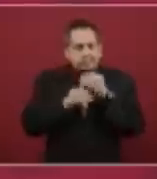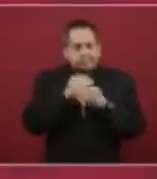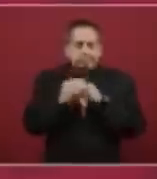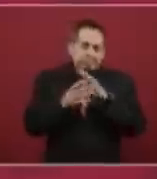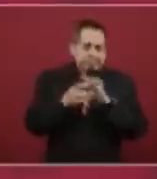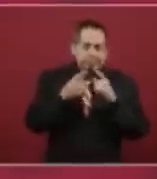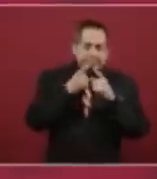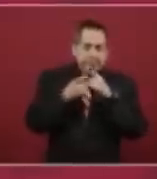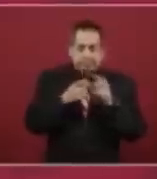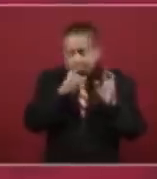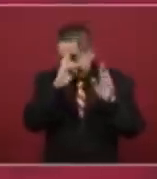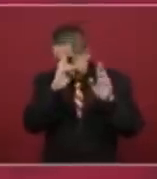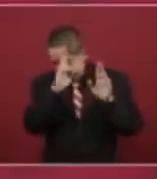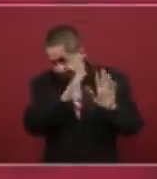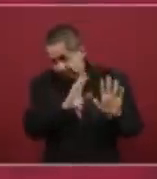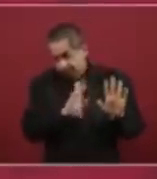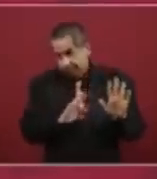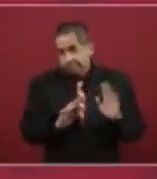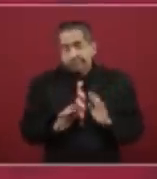este tema.